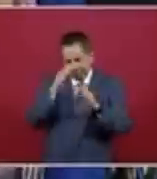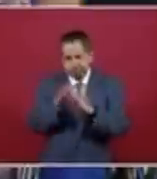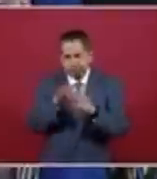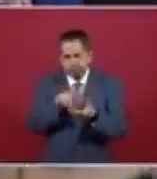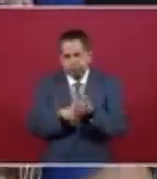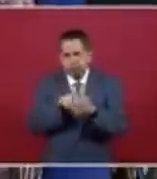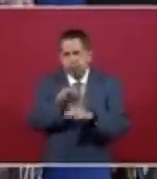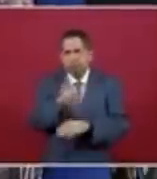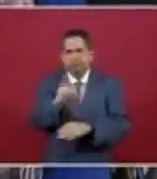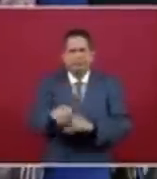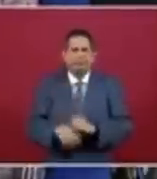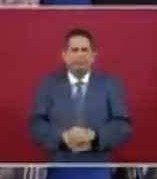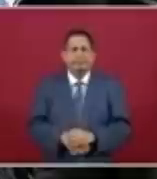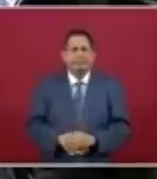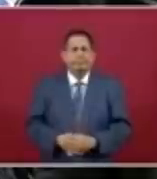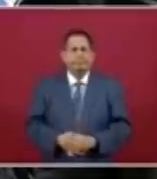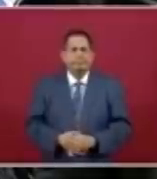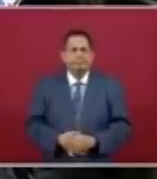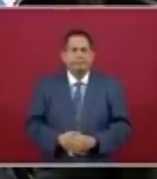asunto.